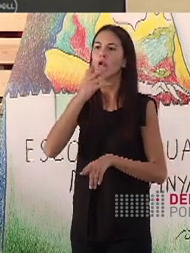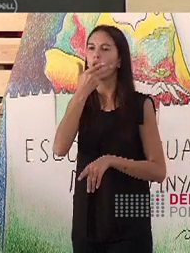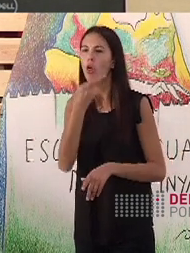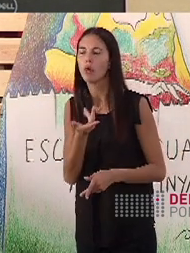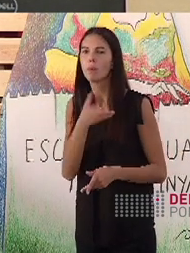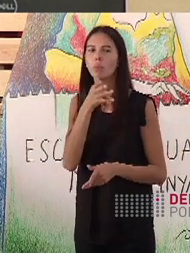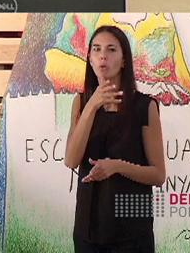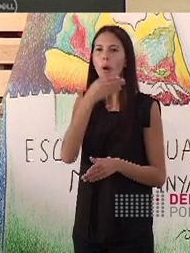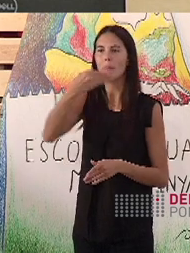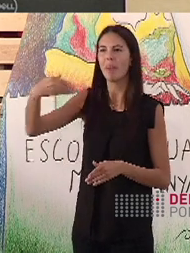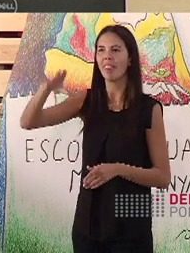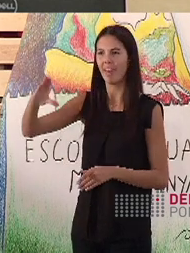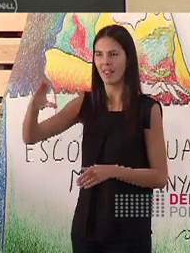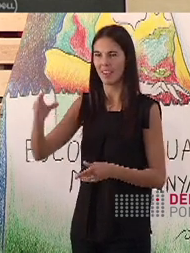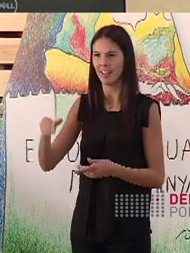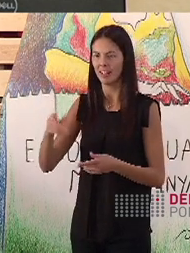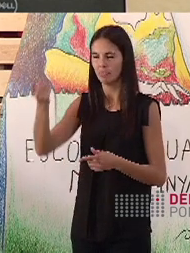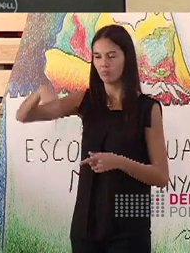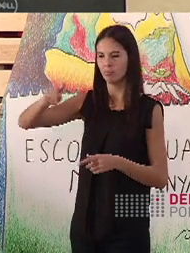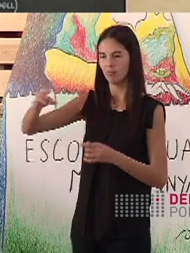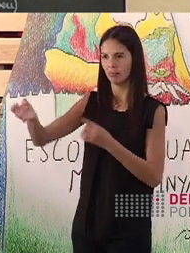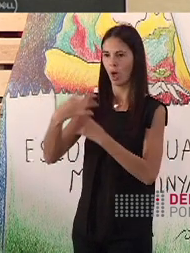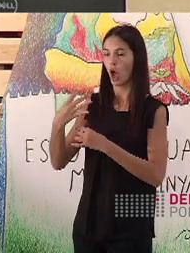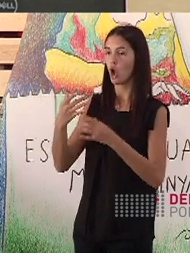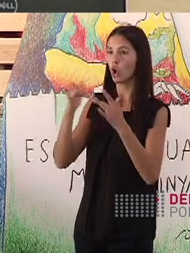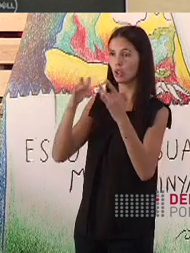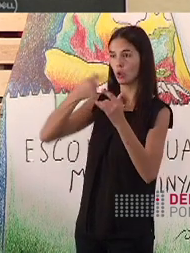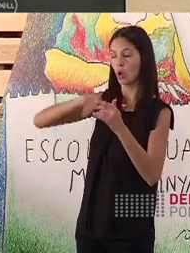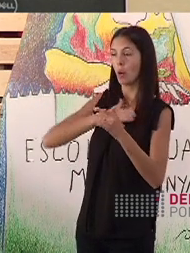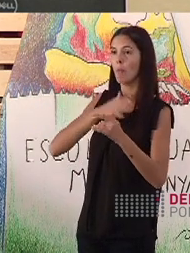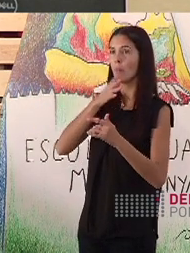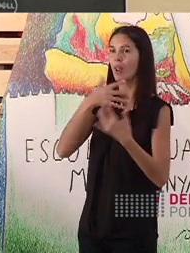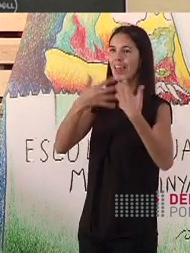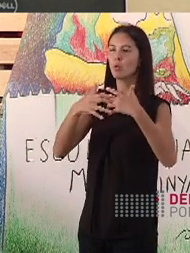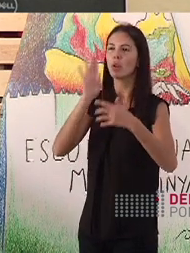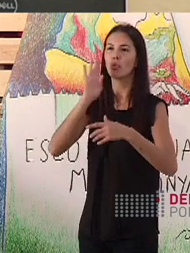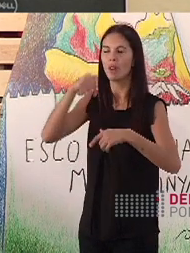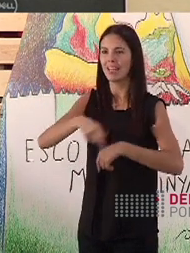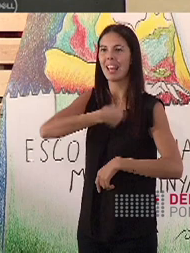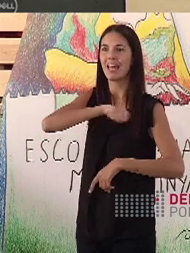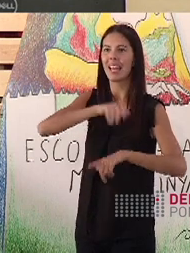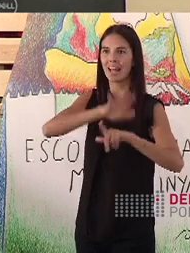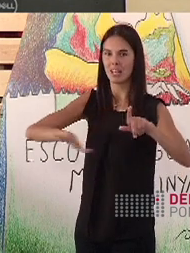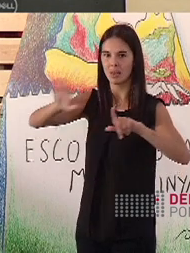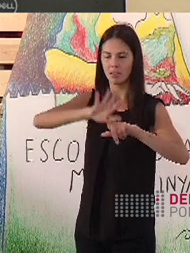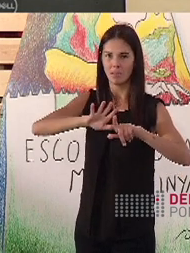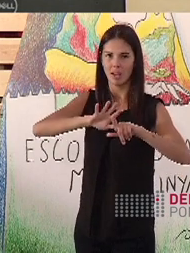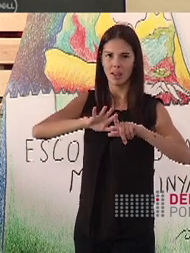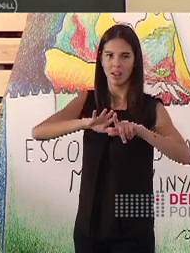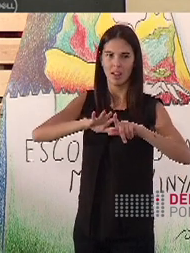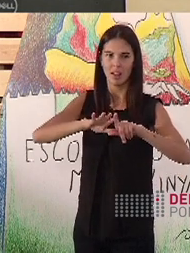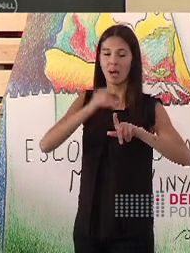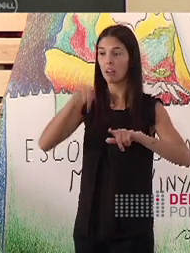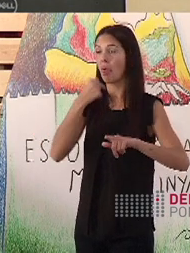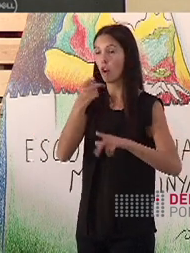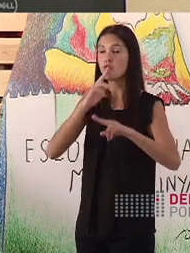tipo de pornografía por la BBC. La BBC contactó con nosotras porque estaba investigando la industria pornográfica en España. No os he dicho el reportaje porque todavía en España no